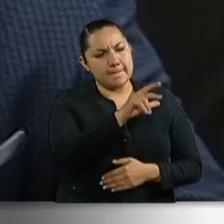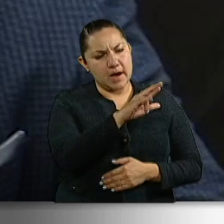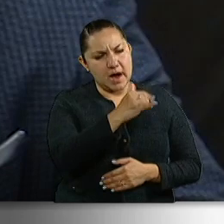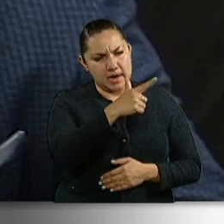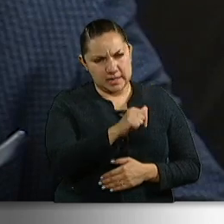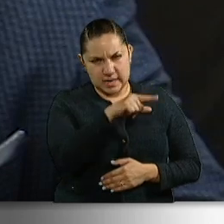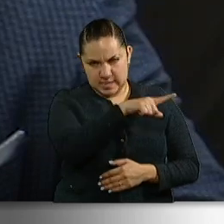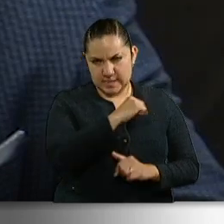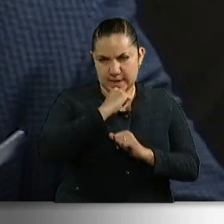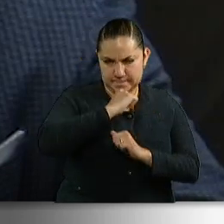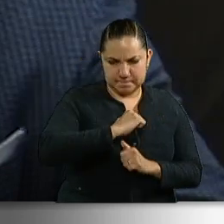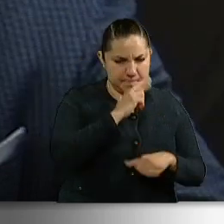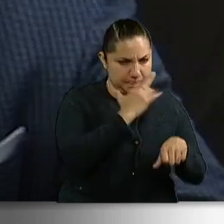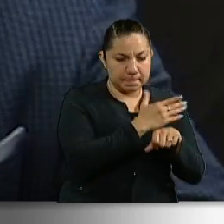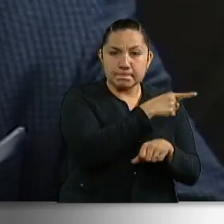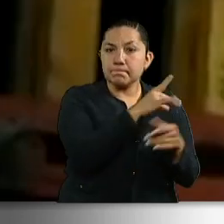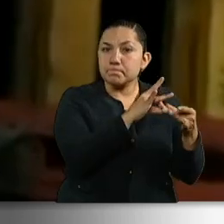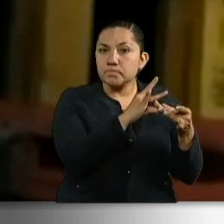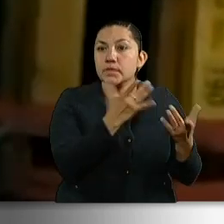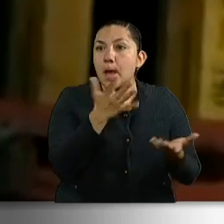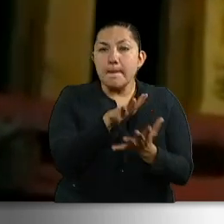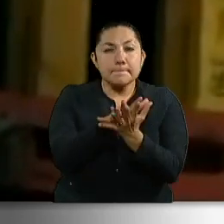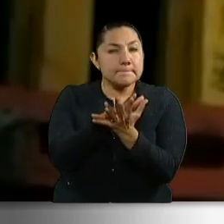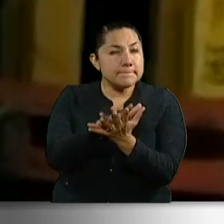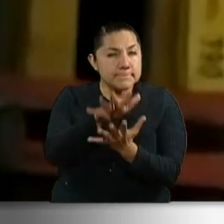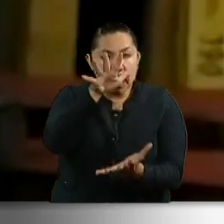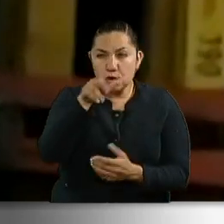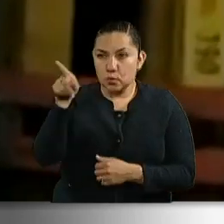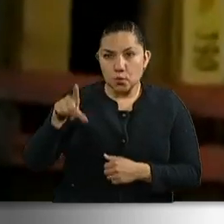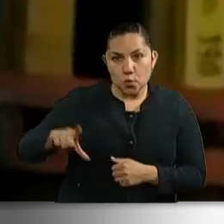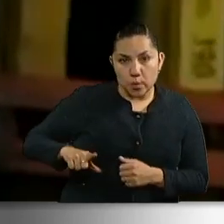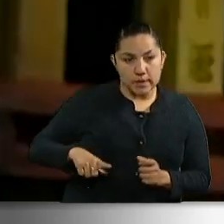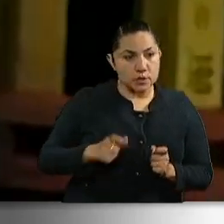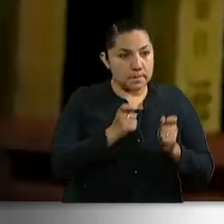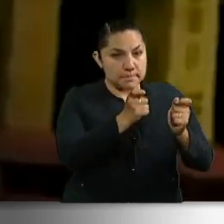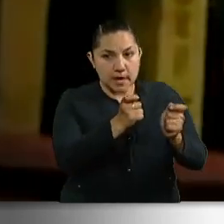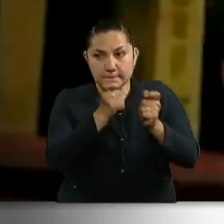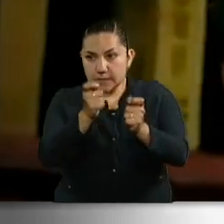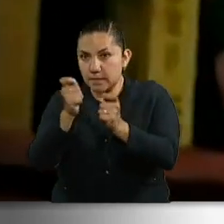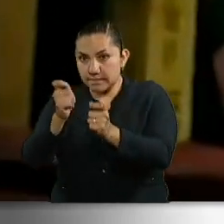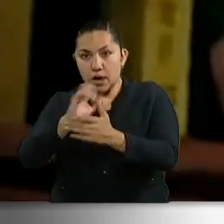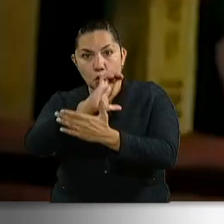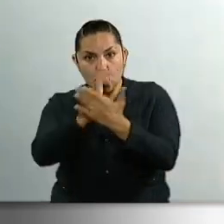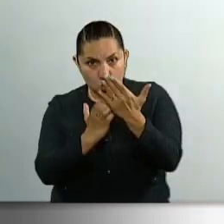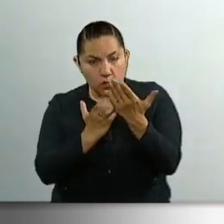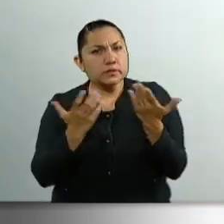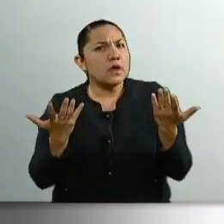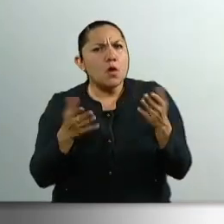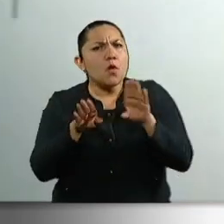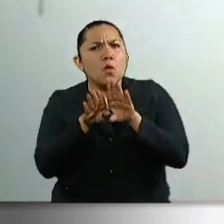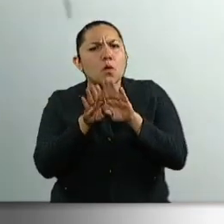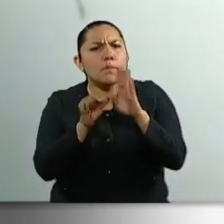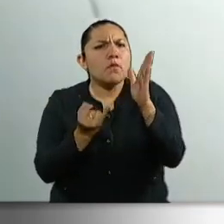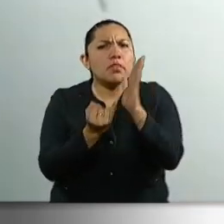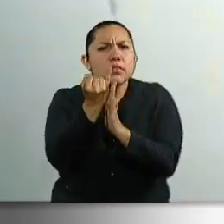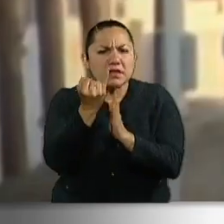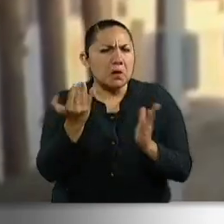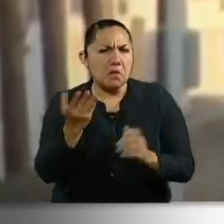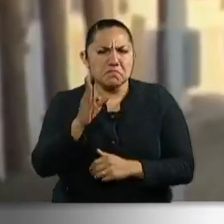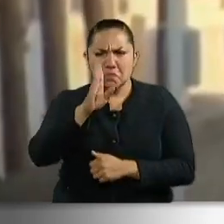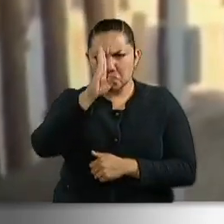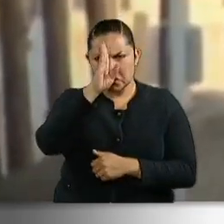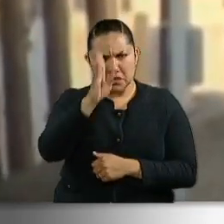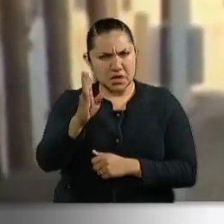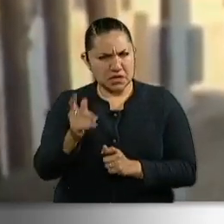reconoció que la mayoría de los contratos que se realizan desde la administración pública se hacen por medio de asignaciones directas y la minoría